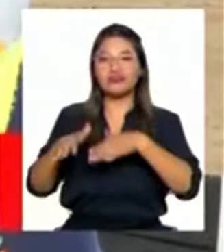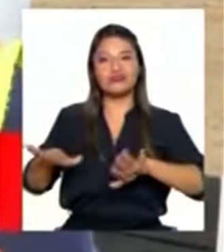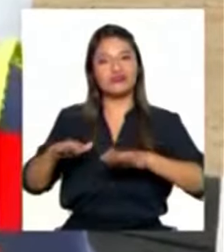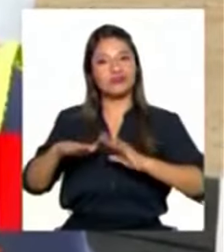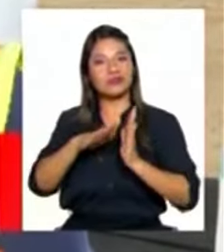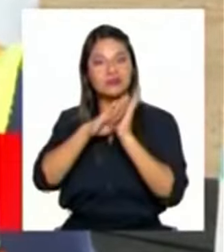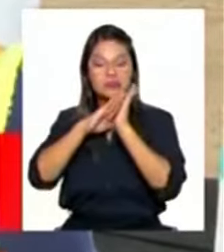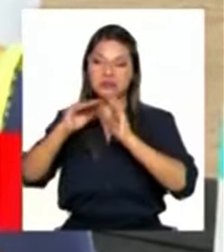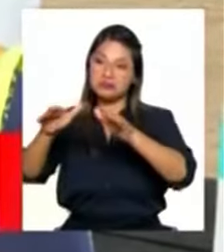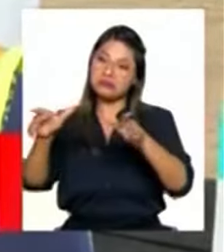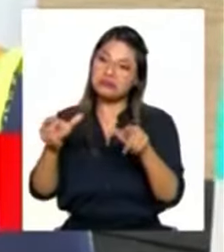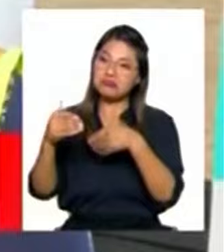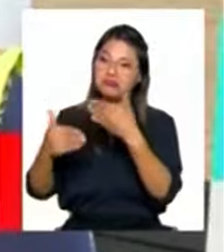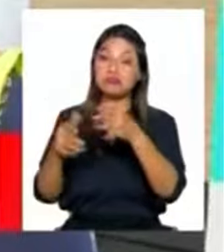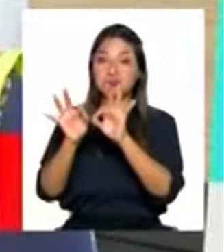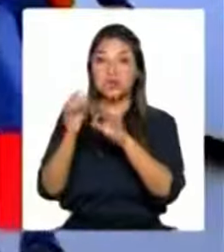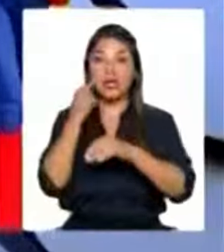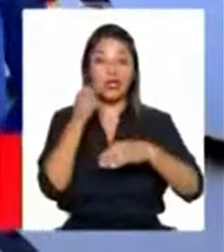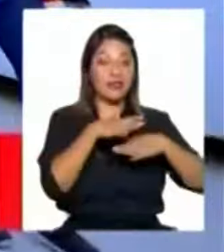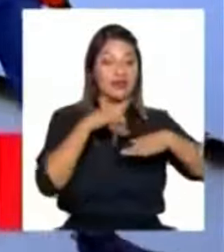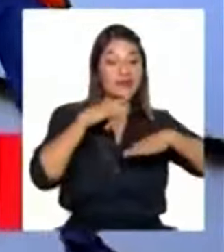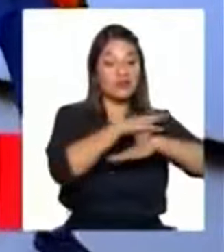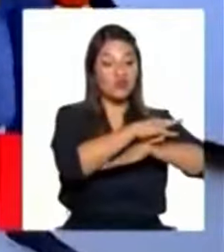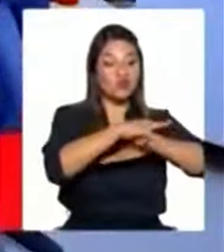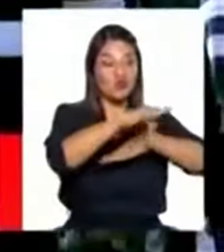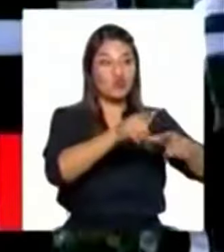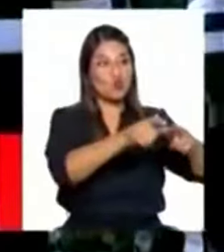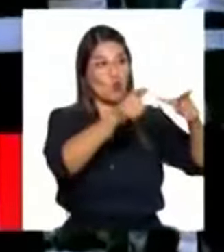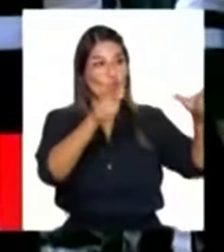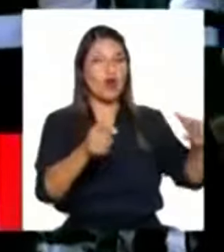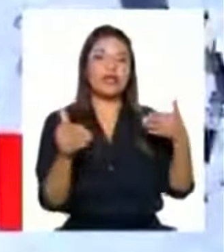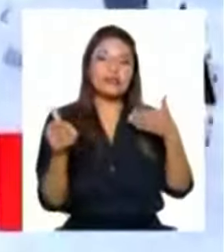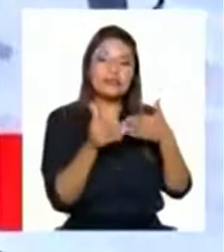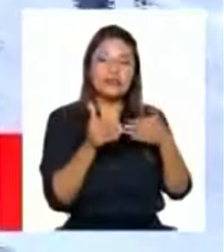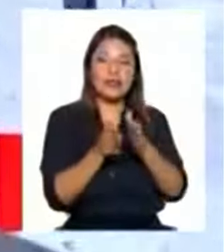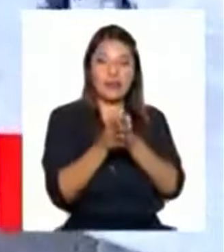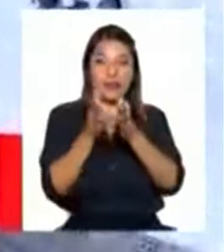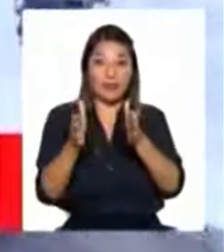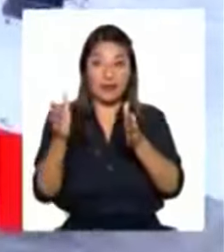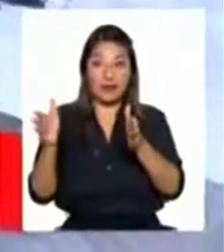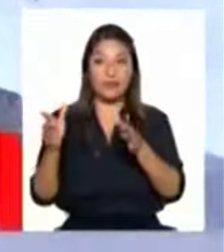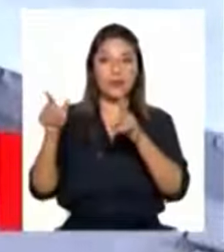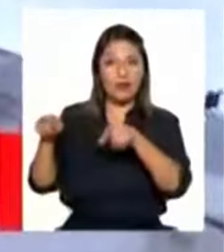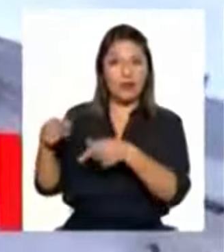que es la aeroportuaria y el terminal que estamos construyendo. El proyecto hotelero se construye